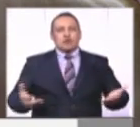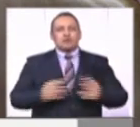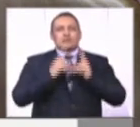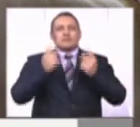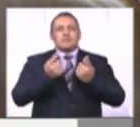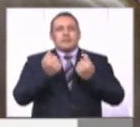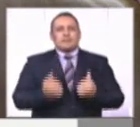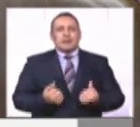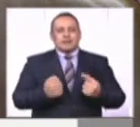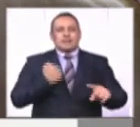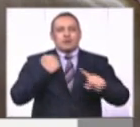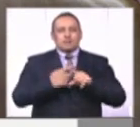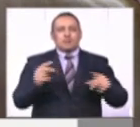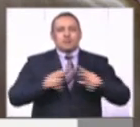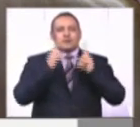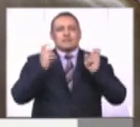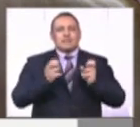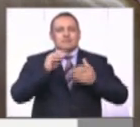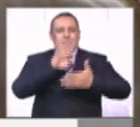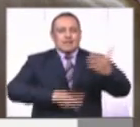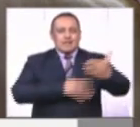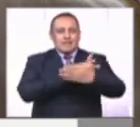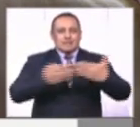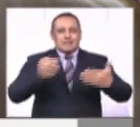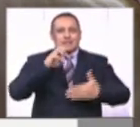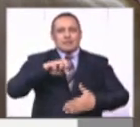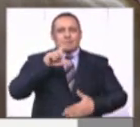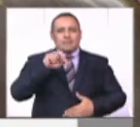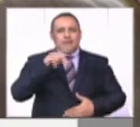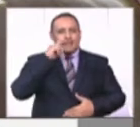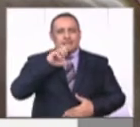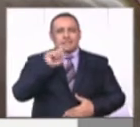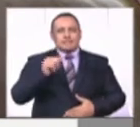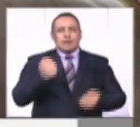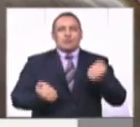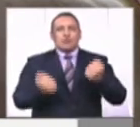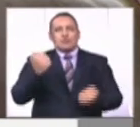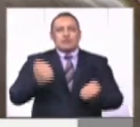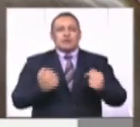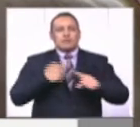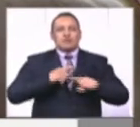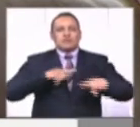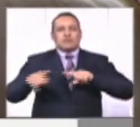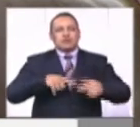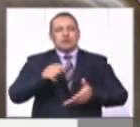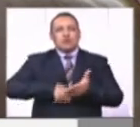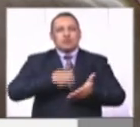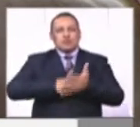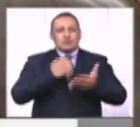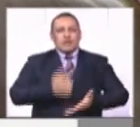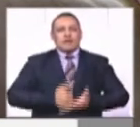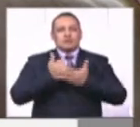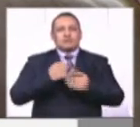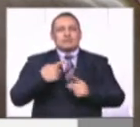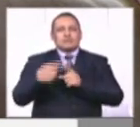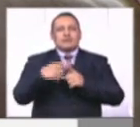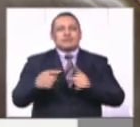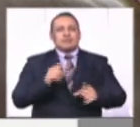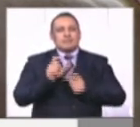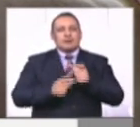efectivo por concepto de planilla de movilidad por direccionar contratos a favor de